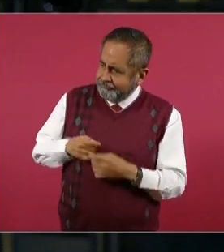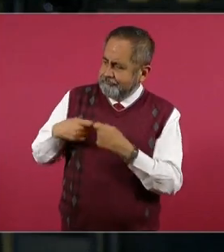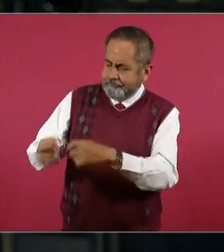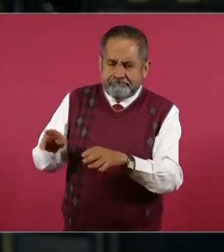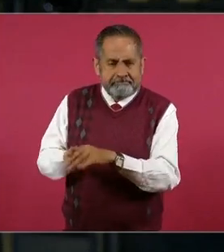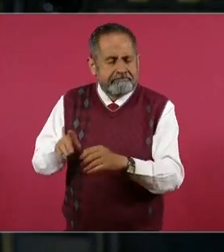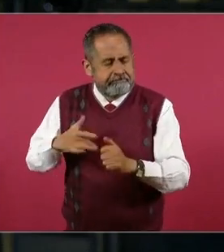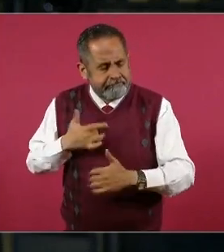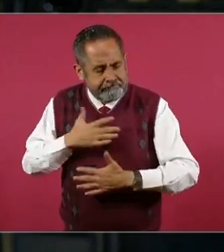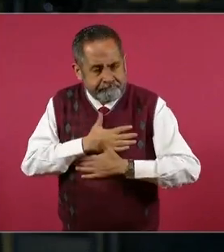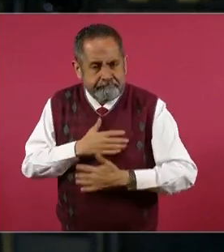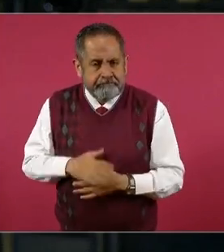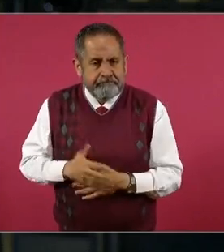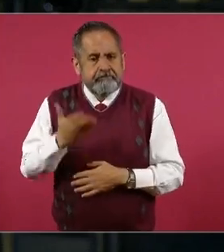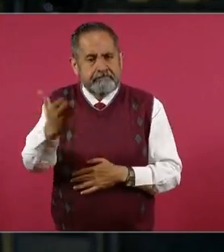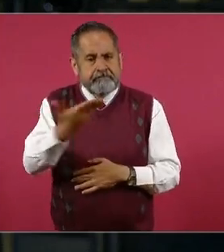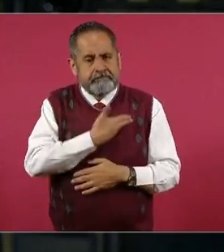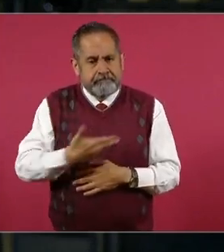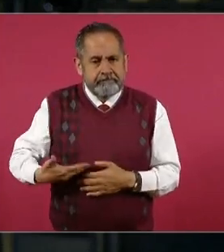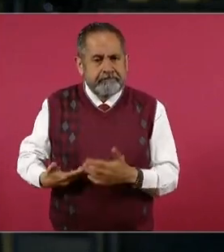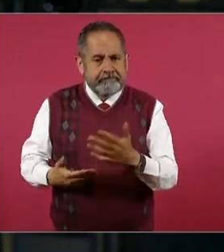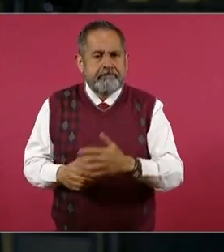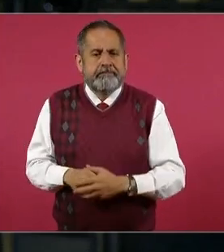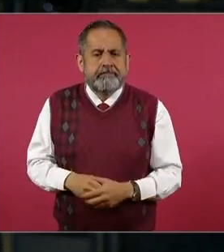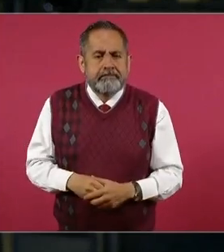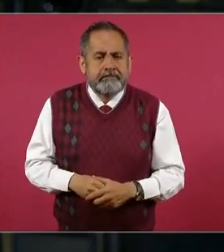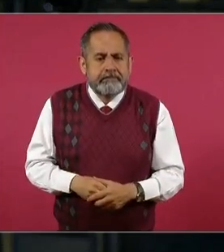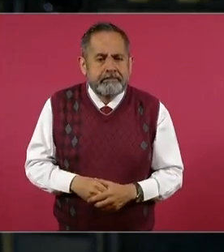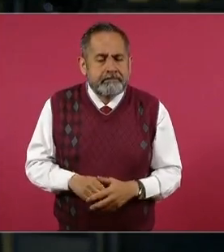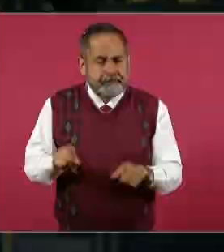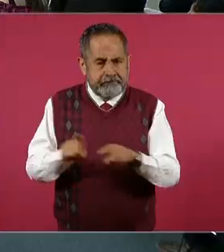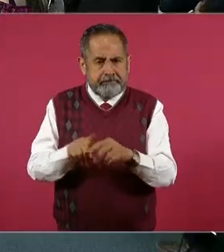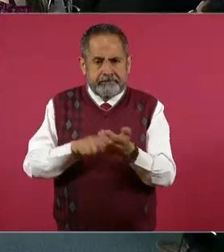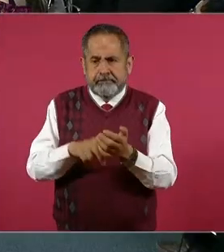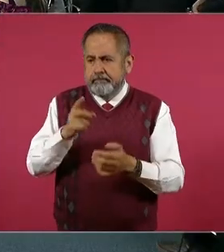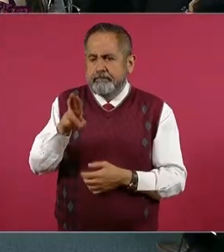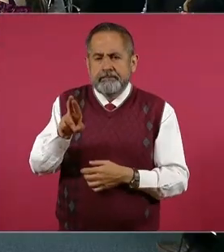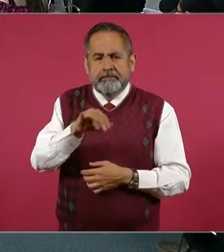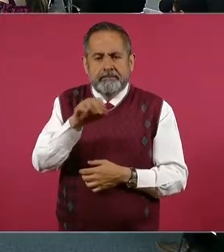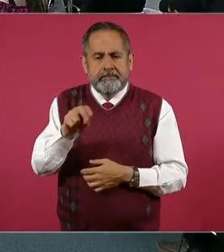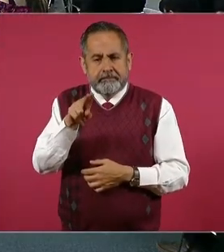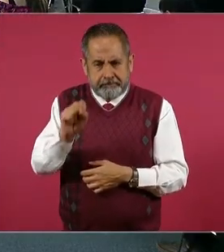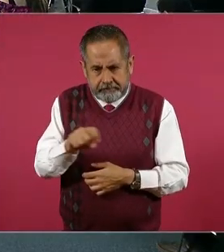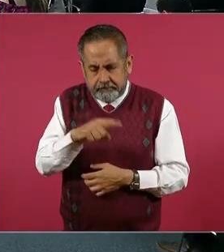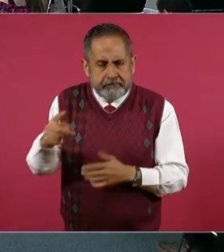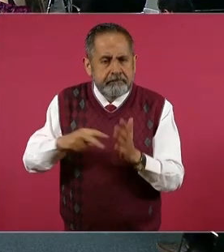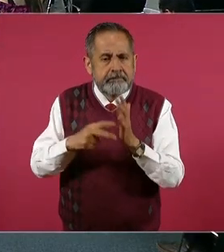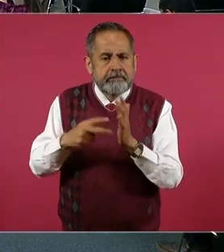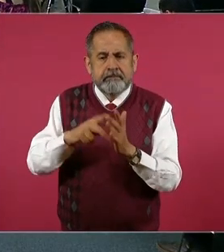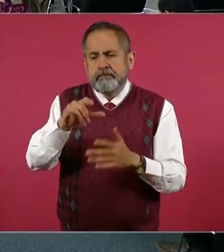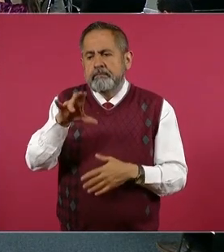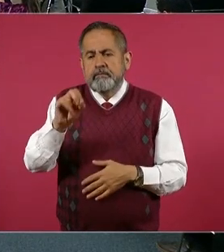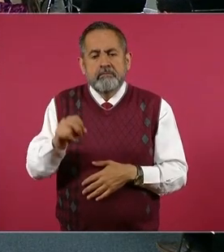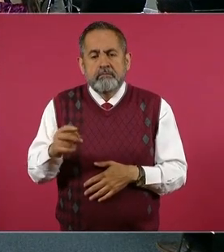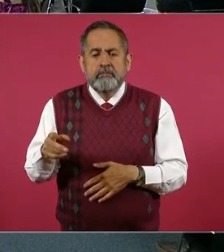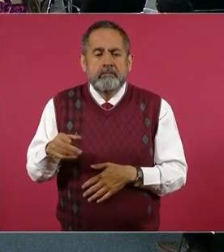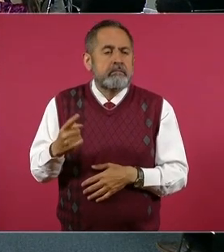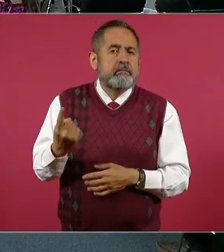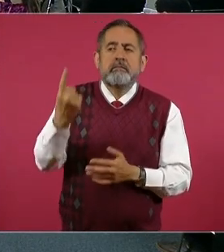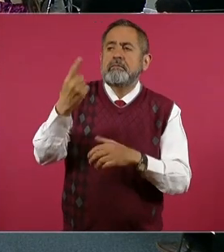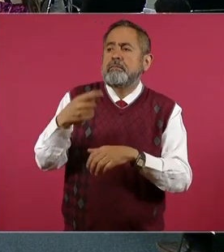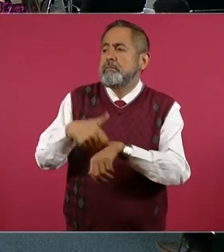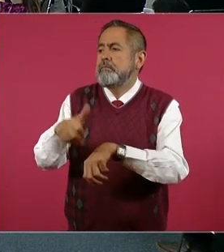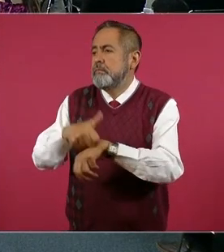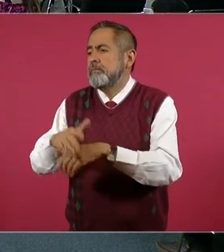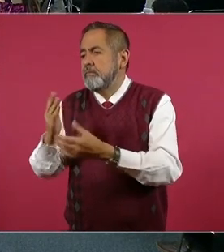y compasión. Señor presidente, tanto el doctor Jesús como el ingeniero Leoncio no son solo números o